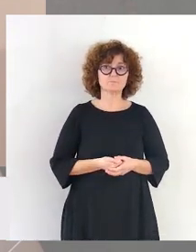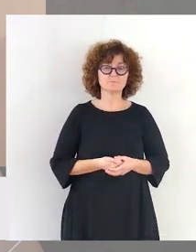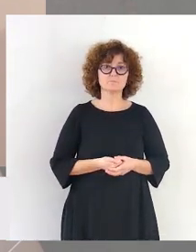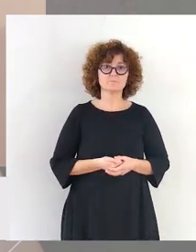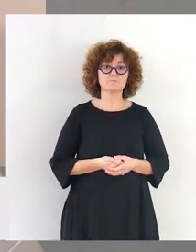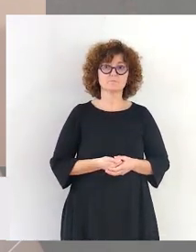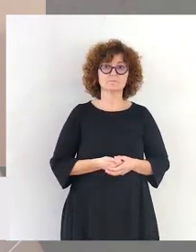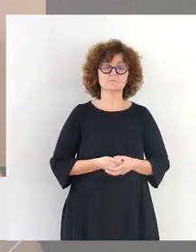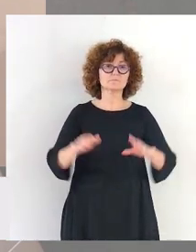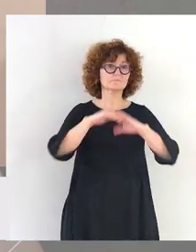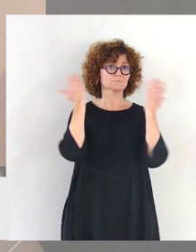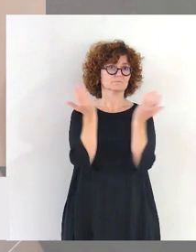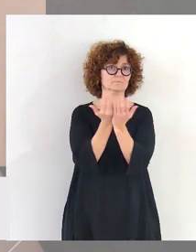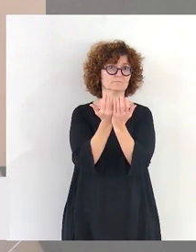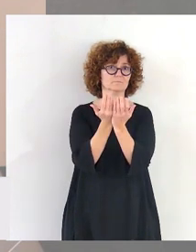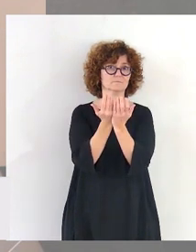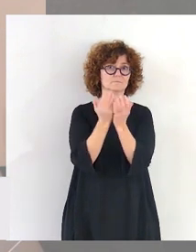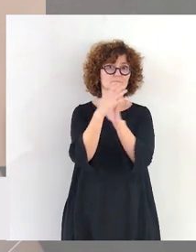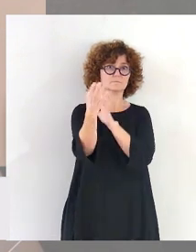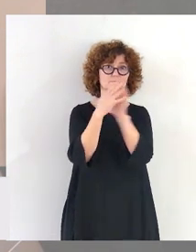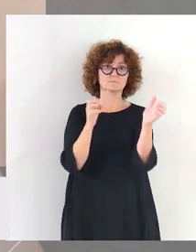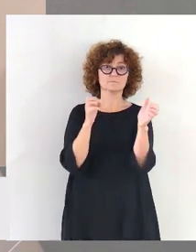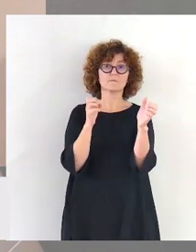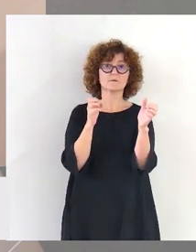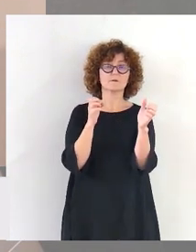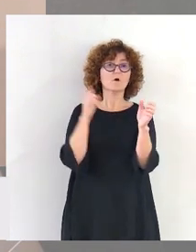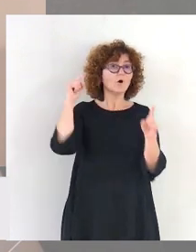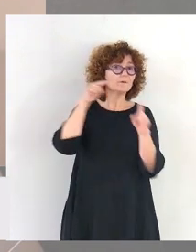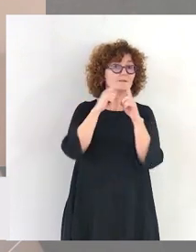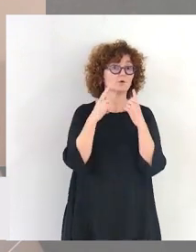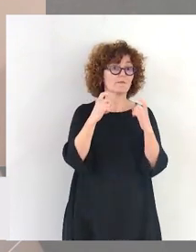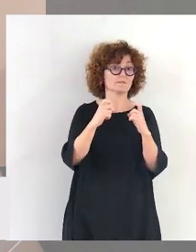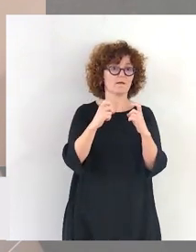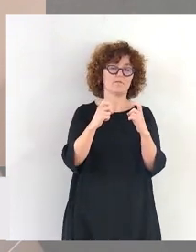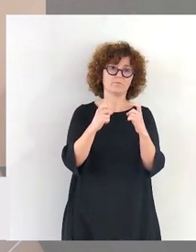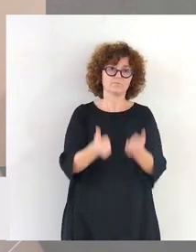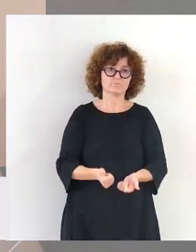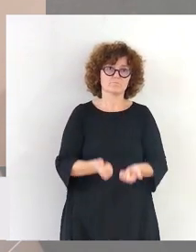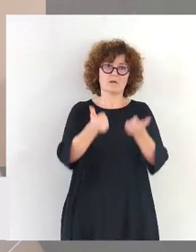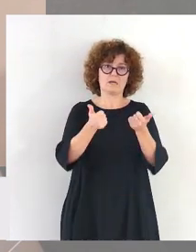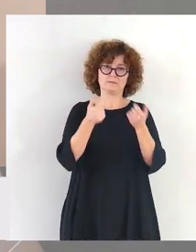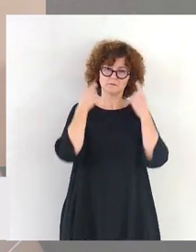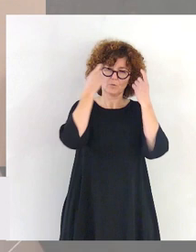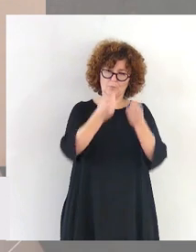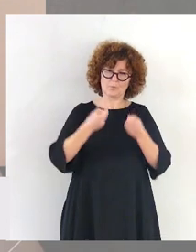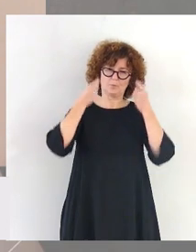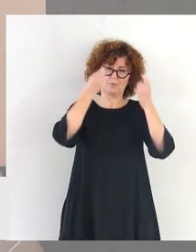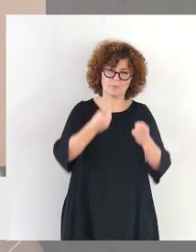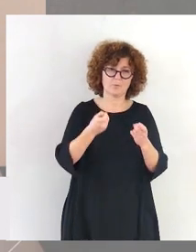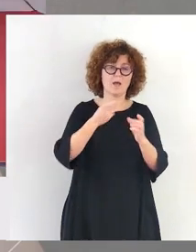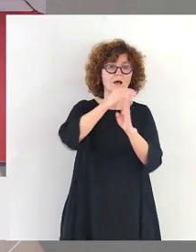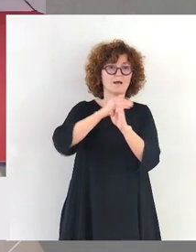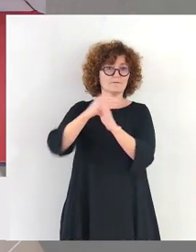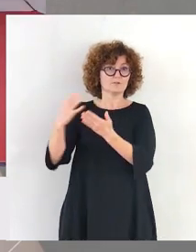la comunidad internacional se ponga de acuerdo en la necesidad de aumentar los esfuerzos a todos los niveles tanto a la hora de